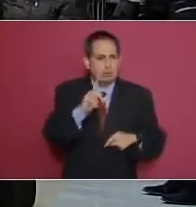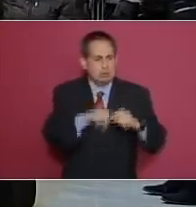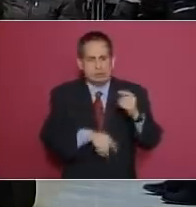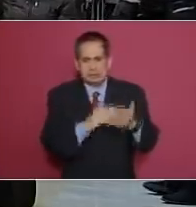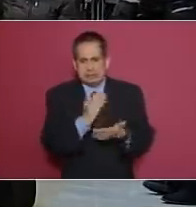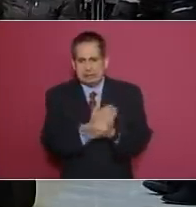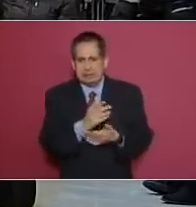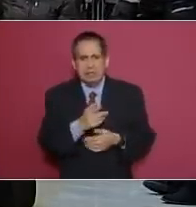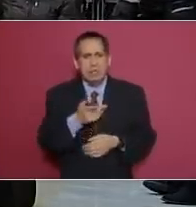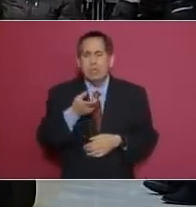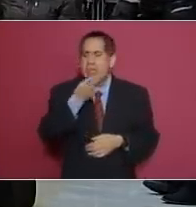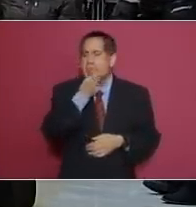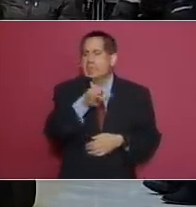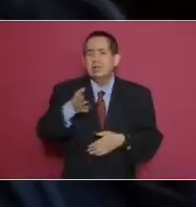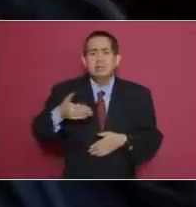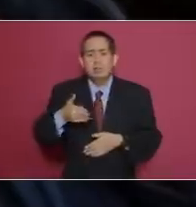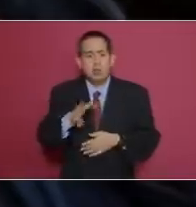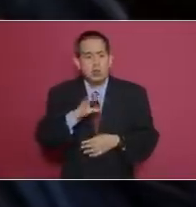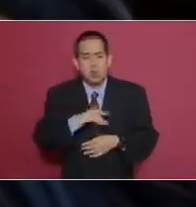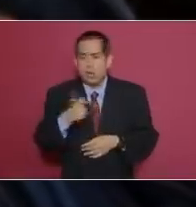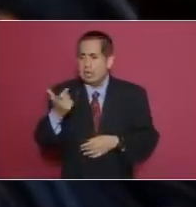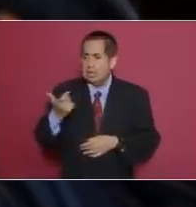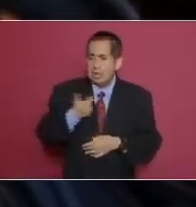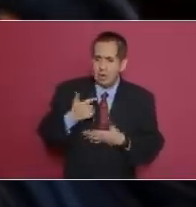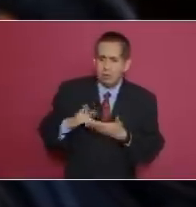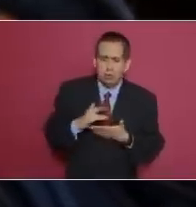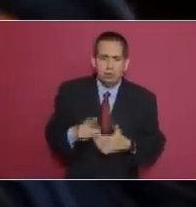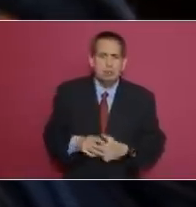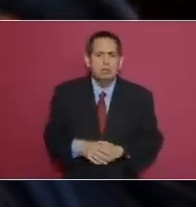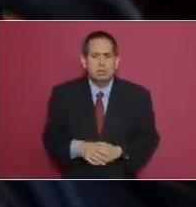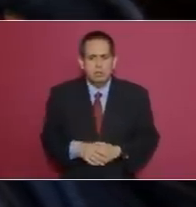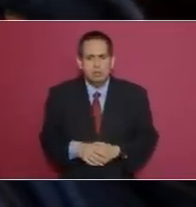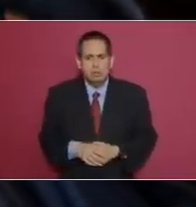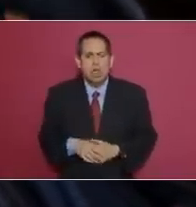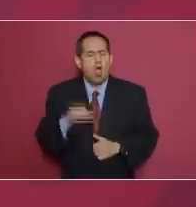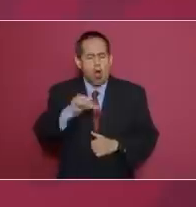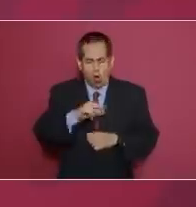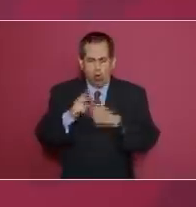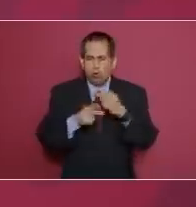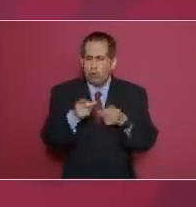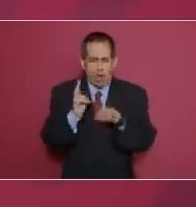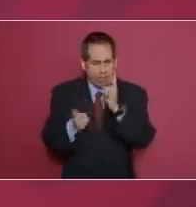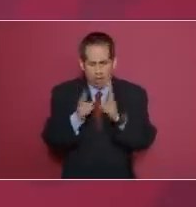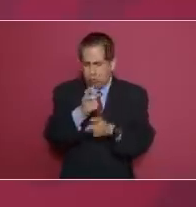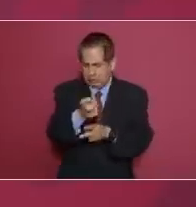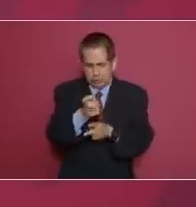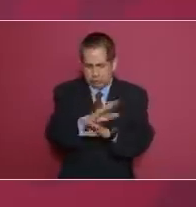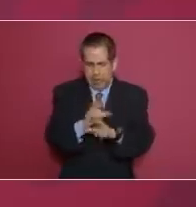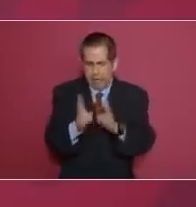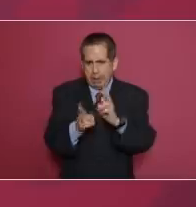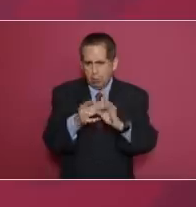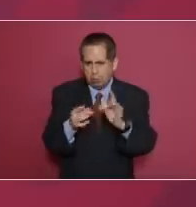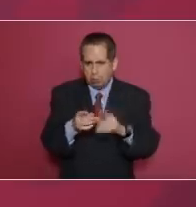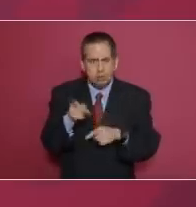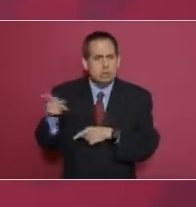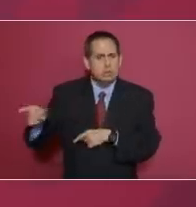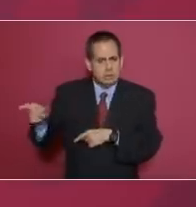lo que decían los pescadores, que no les está llegando este apoyo. Sí, hoy se trató todo sobre esto